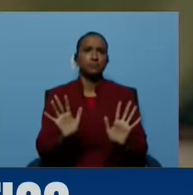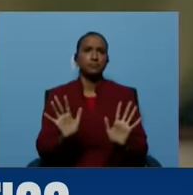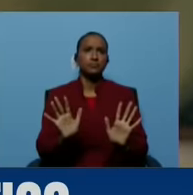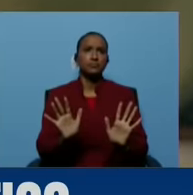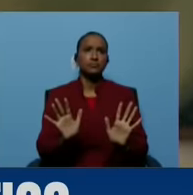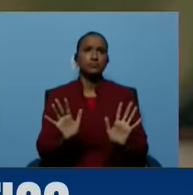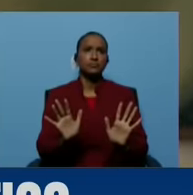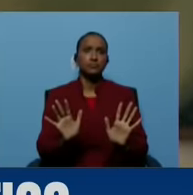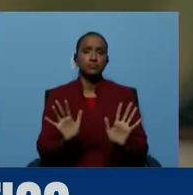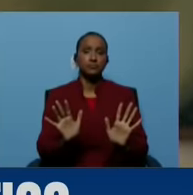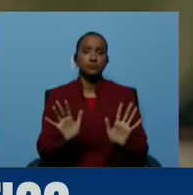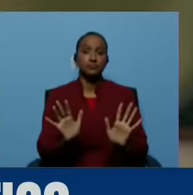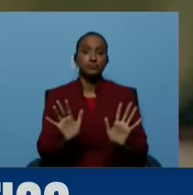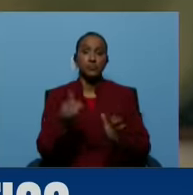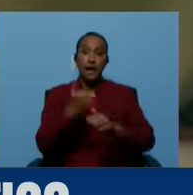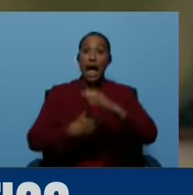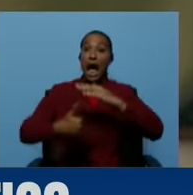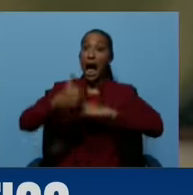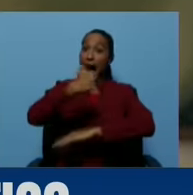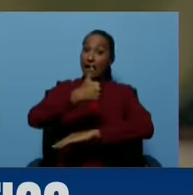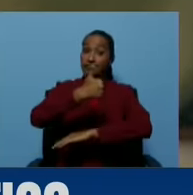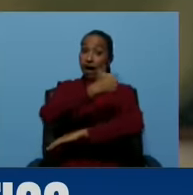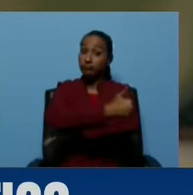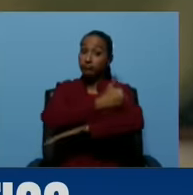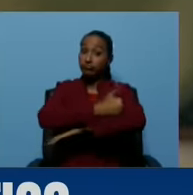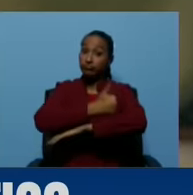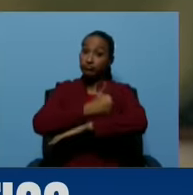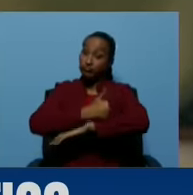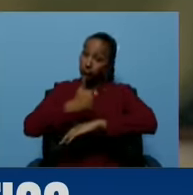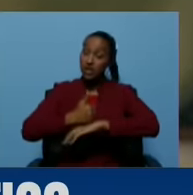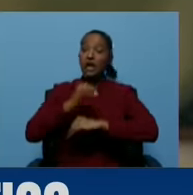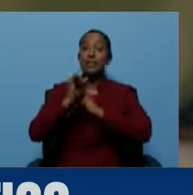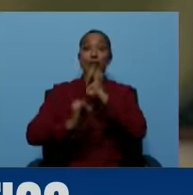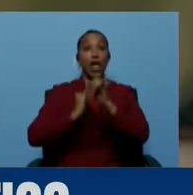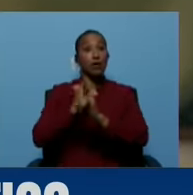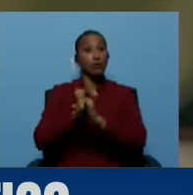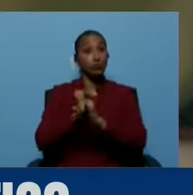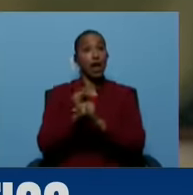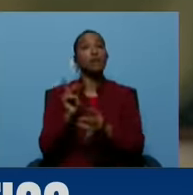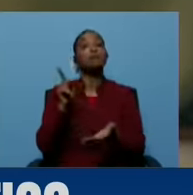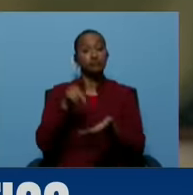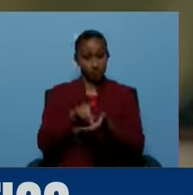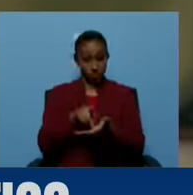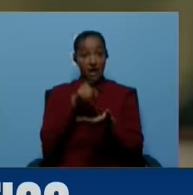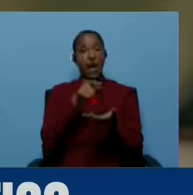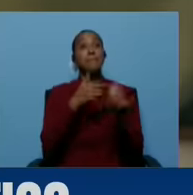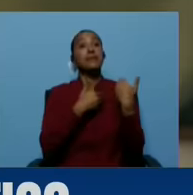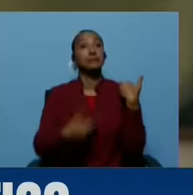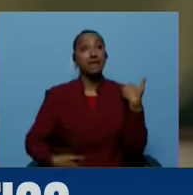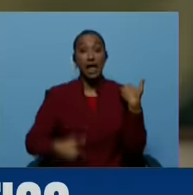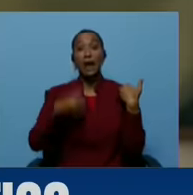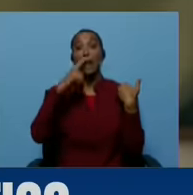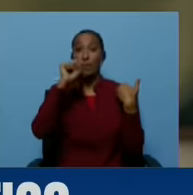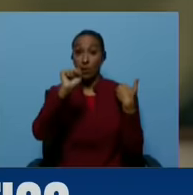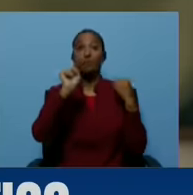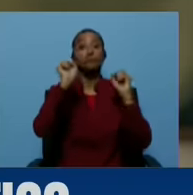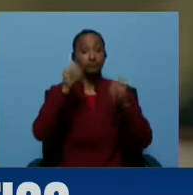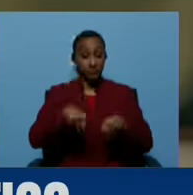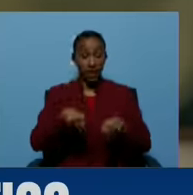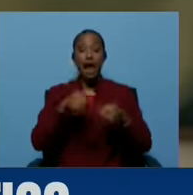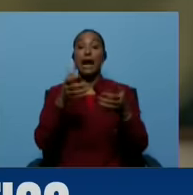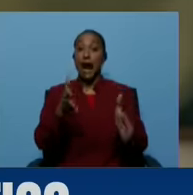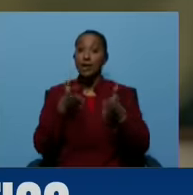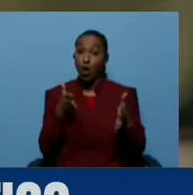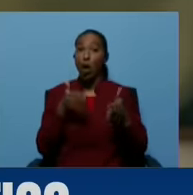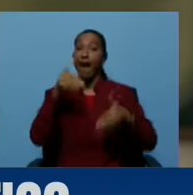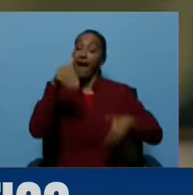a altas autoridades de otros países que habían venido le reconocieron que el presidente Nicolás Maduro había ganado la elección.